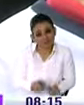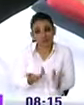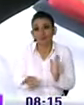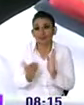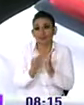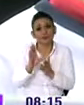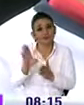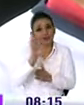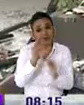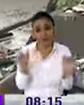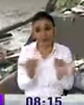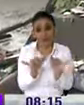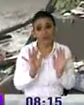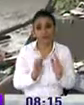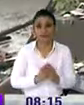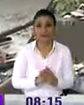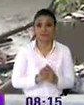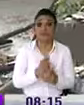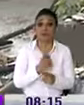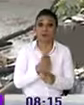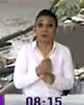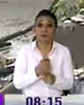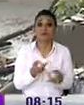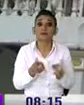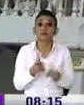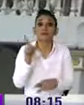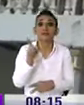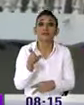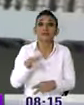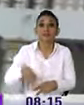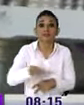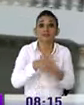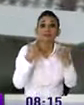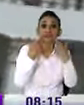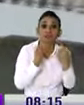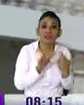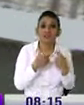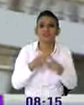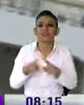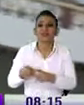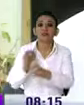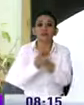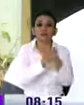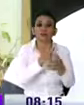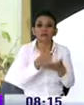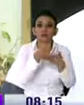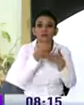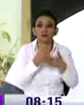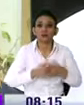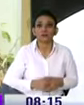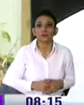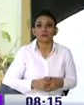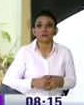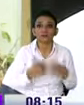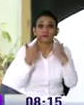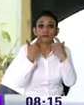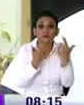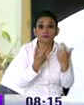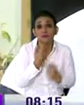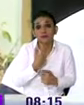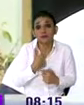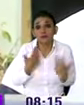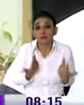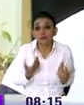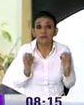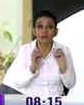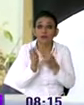ser como era antes. Para ello, también necesitan la ayuda de la Fiscalía y otras instituciones. Lo que diga Fiscalía y la